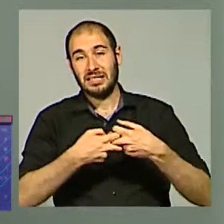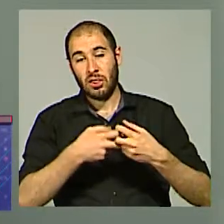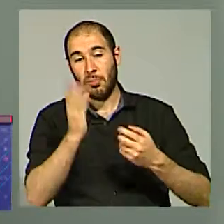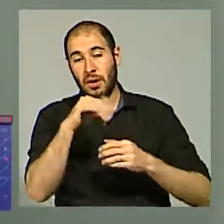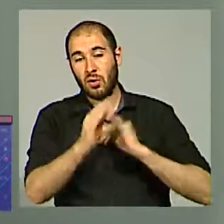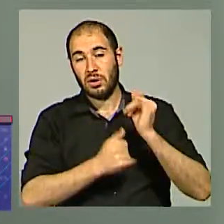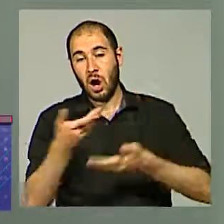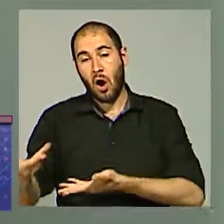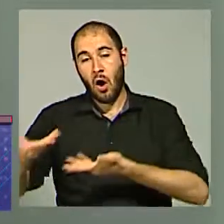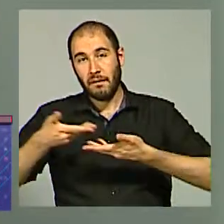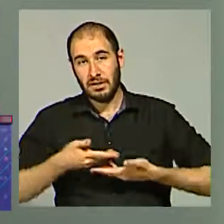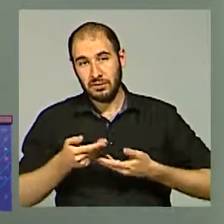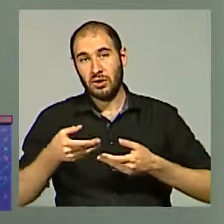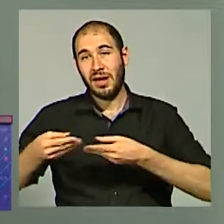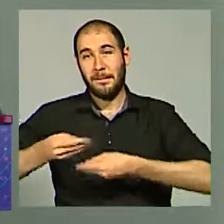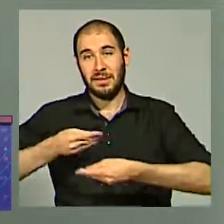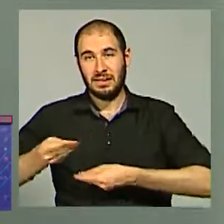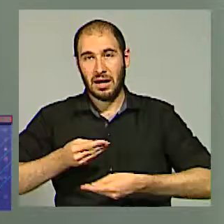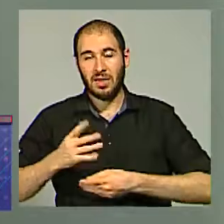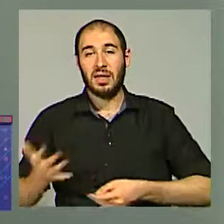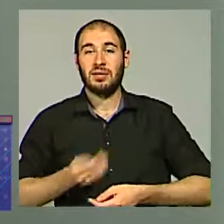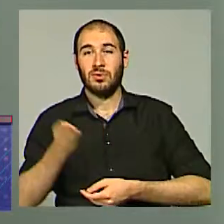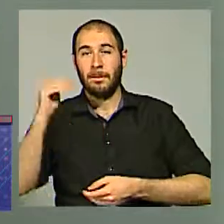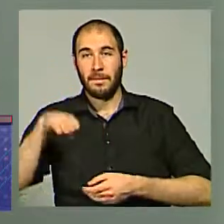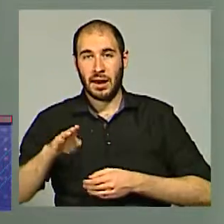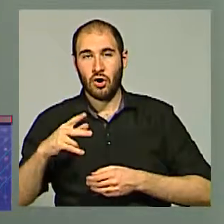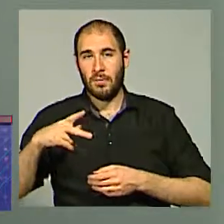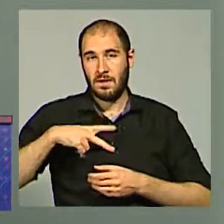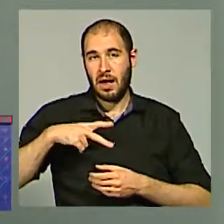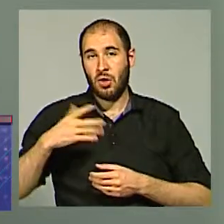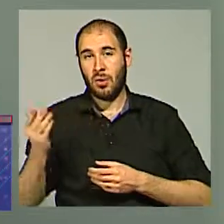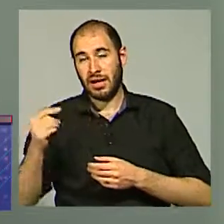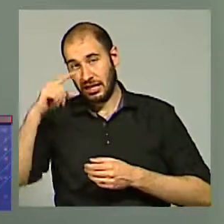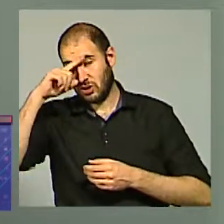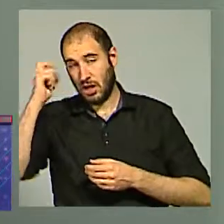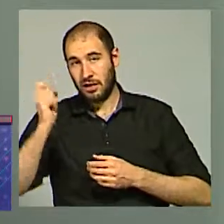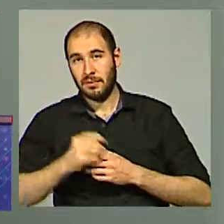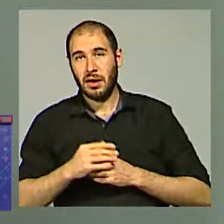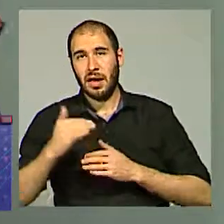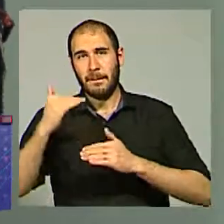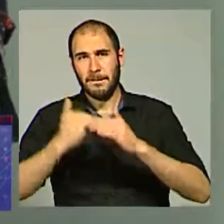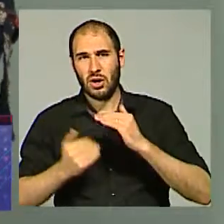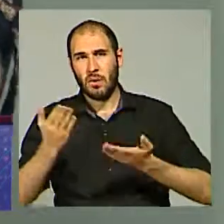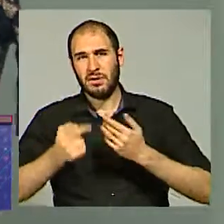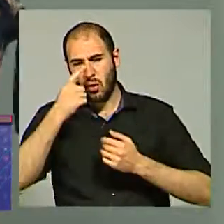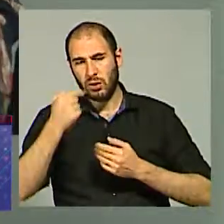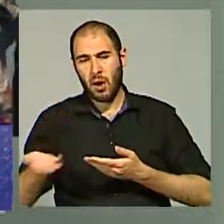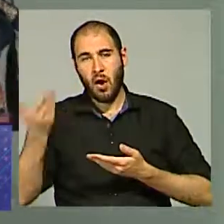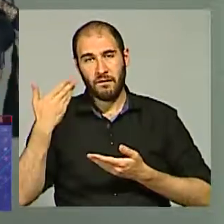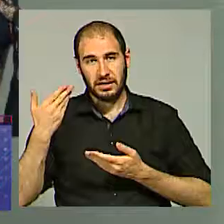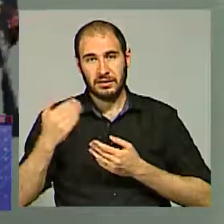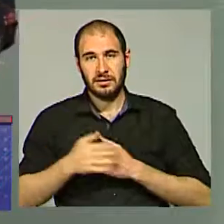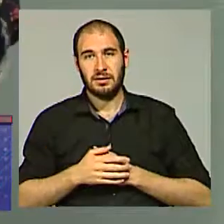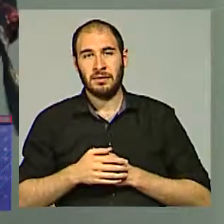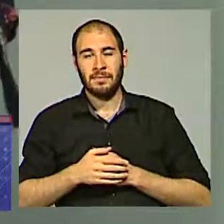que el ofrecimiento que hicieron los empresarios y directores de los bancos ya sea privados o nacionales fue menor a la última oferta a la anterior oferta